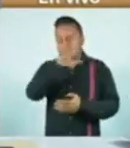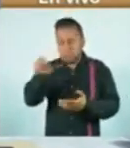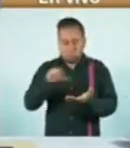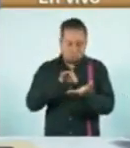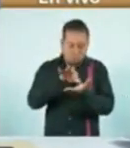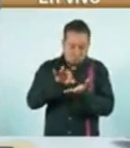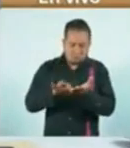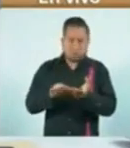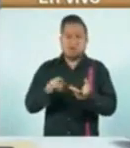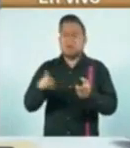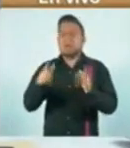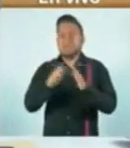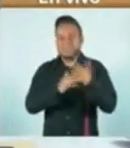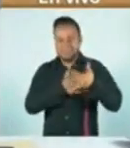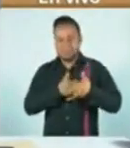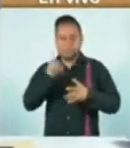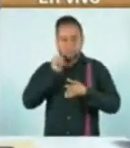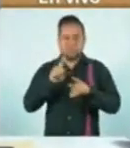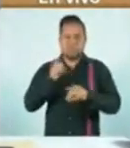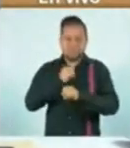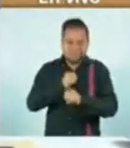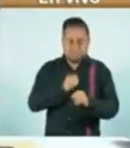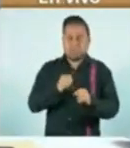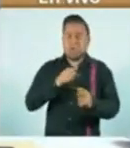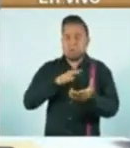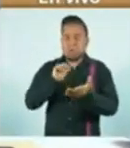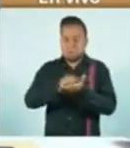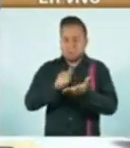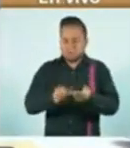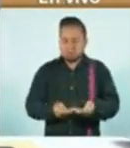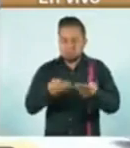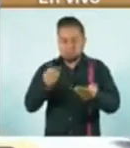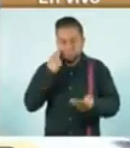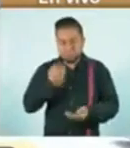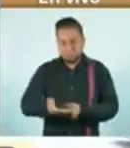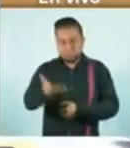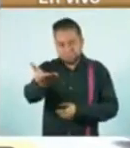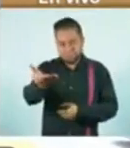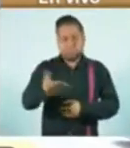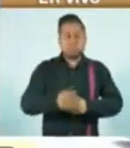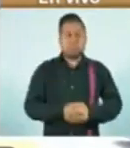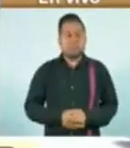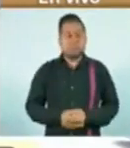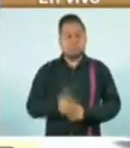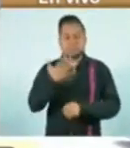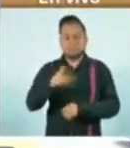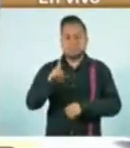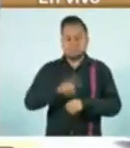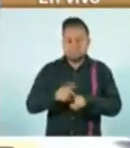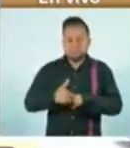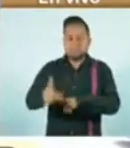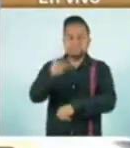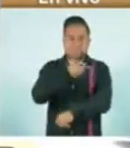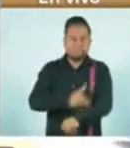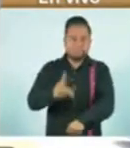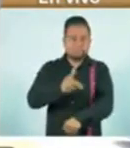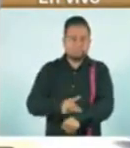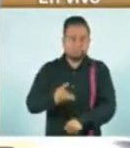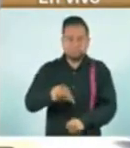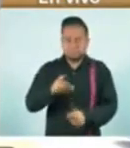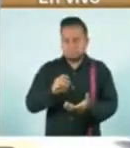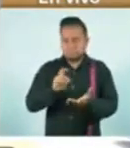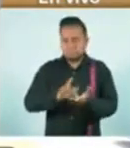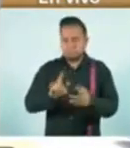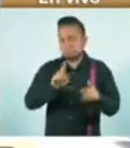de casa, tengan un documento. Entonces, adelante, por favor. Vamos a concluir en 10 días el proceso, pero muchas gracias a